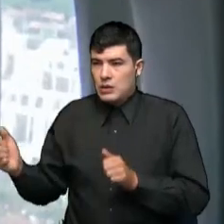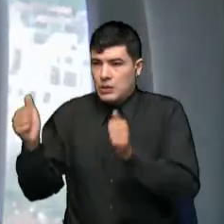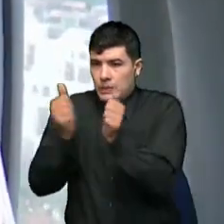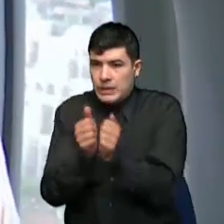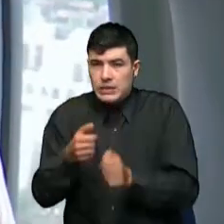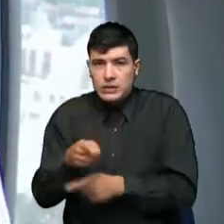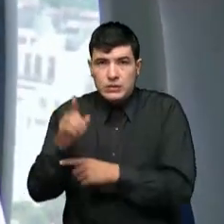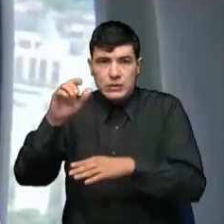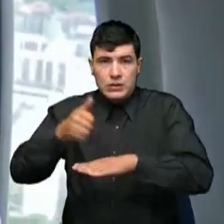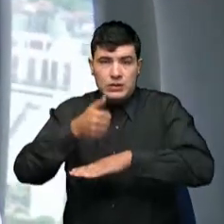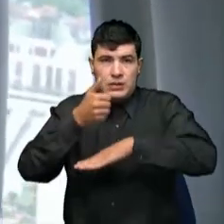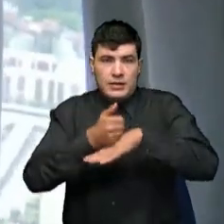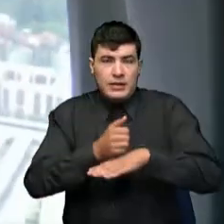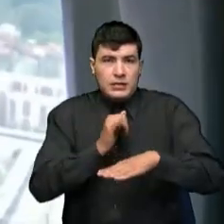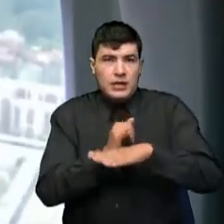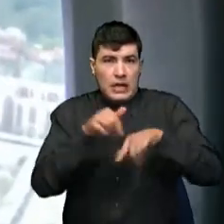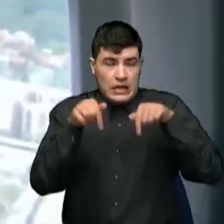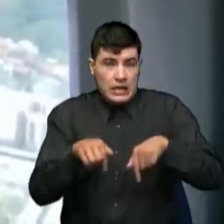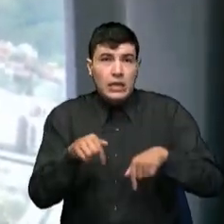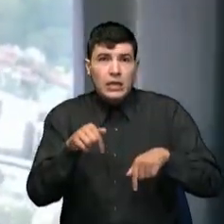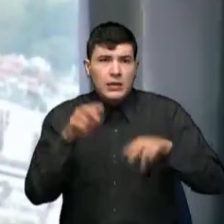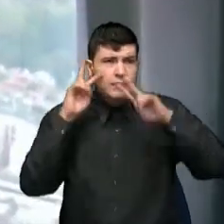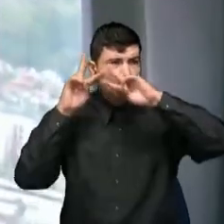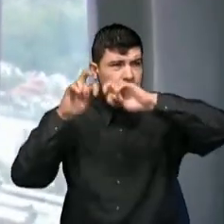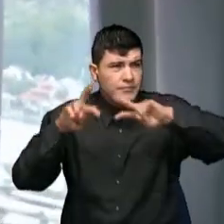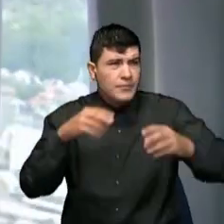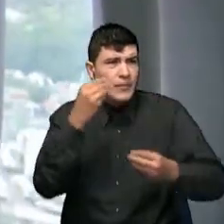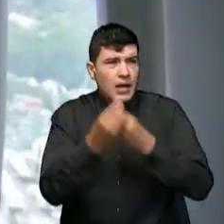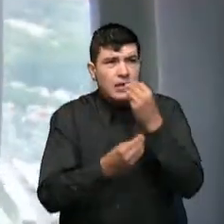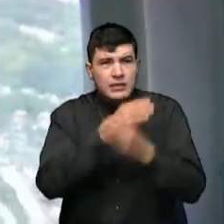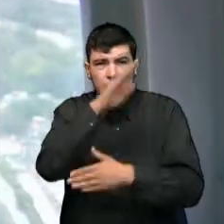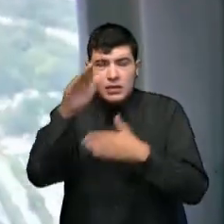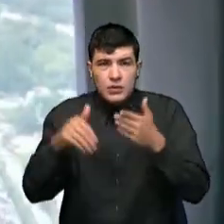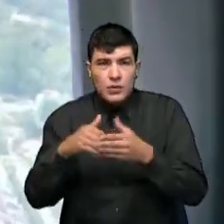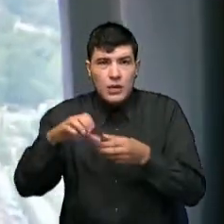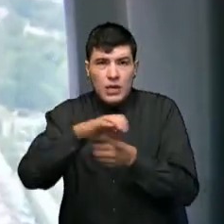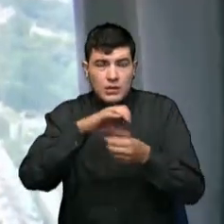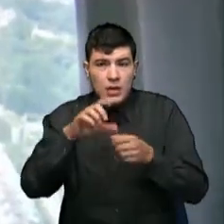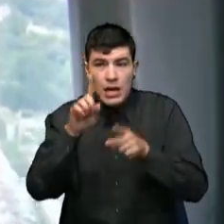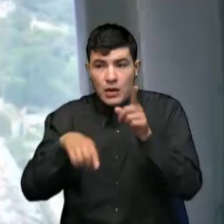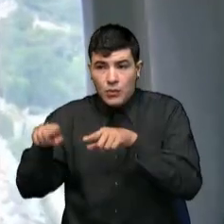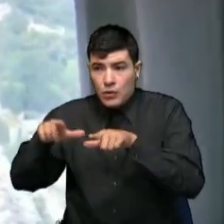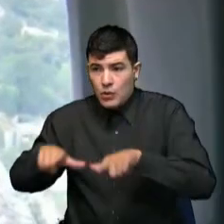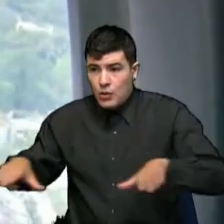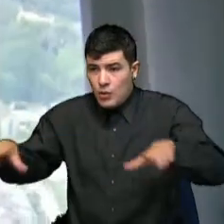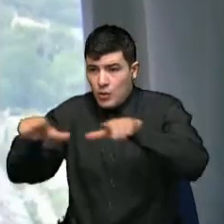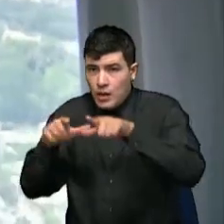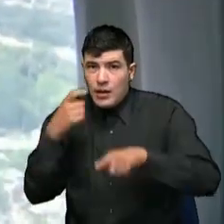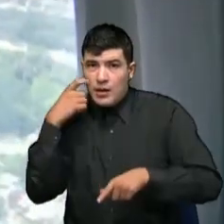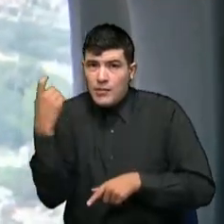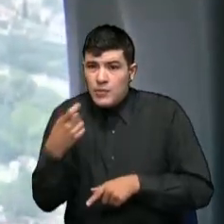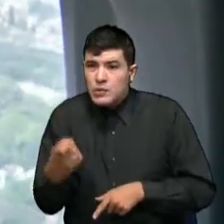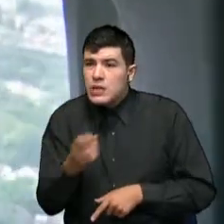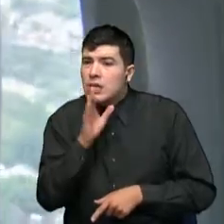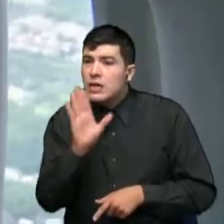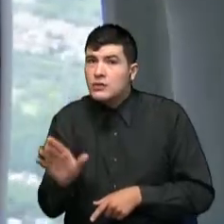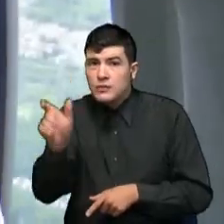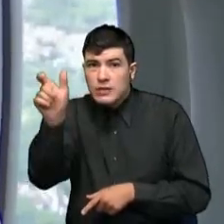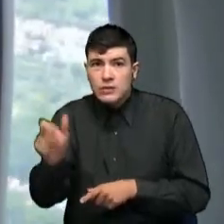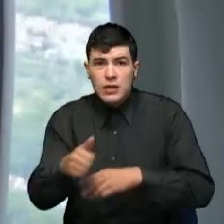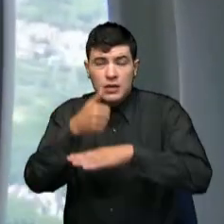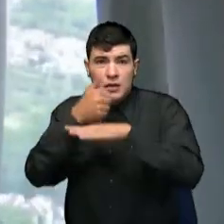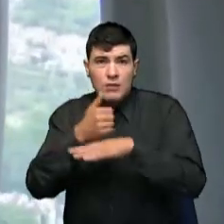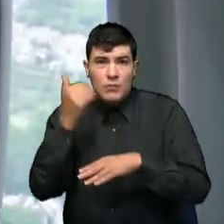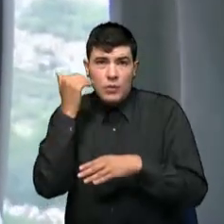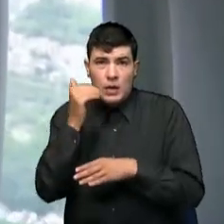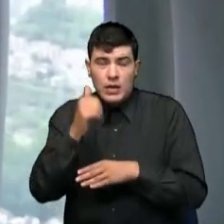la institución precisamente en estos operativos que se realizan por toda la ciudad y algunos lugares en búsqueda de esta persona que desapareció hace